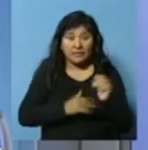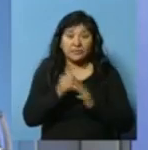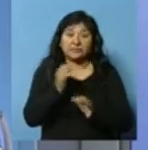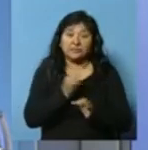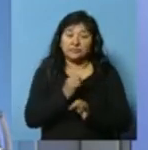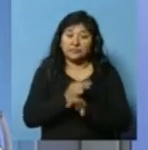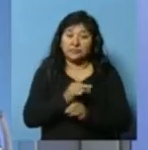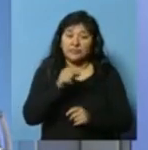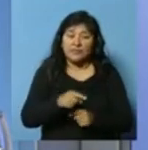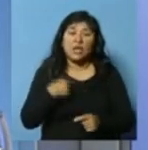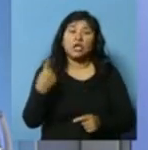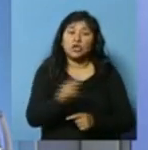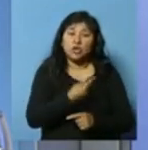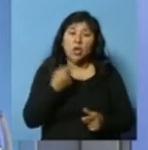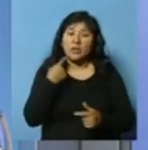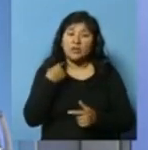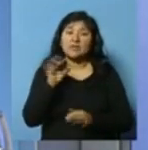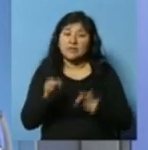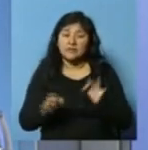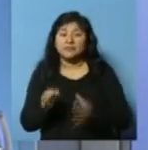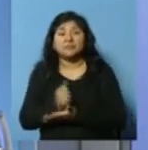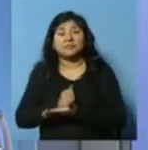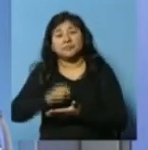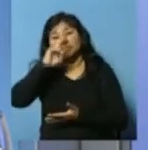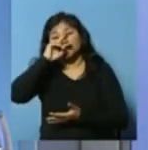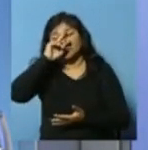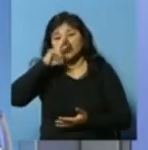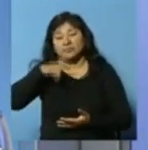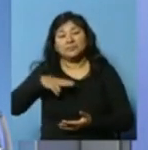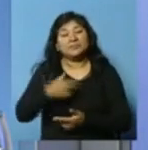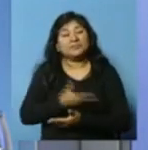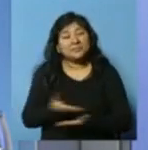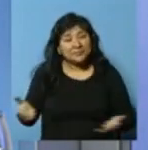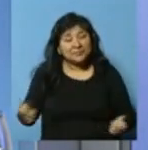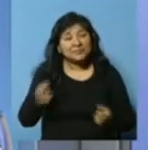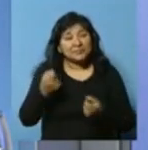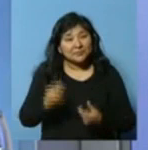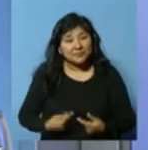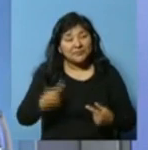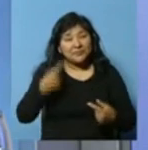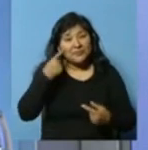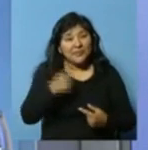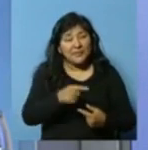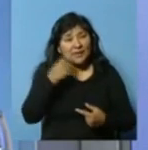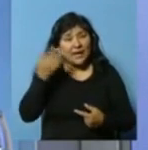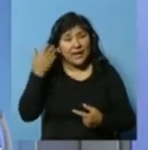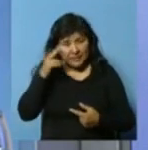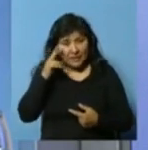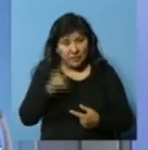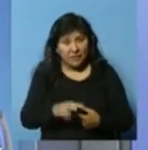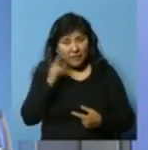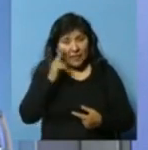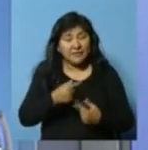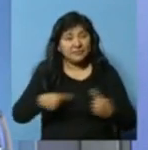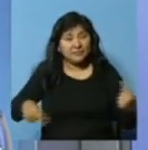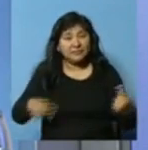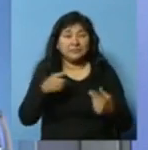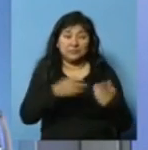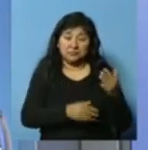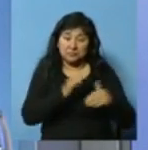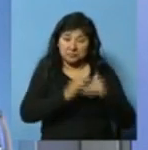la esperada y está preciosa estudio dental hace unos días iba avanzando muy bien